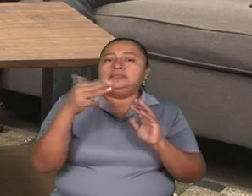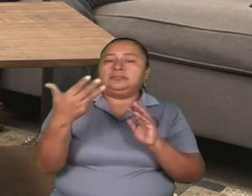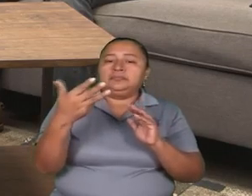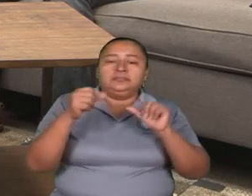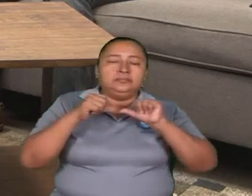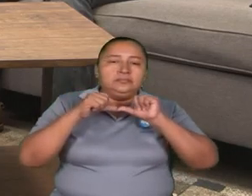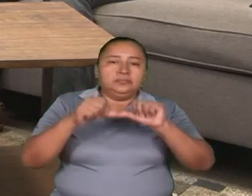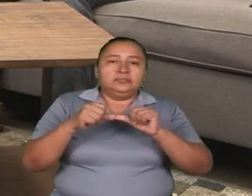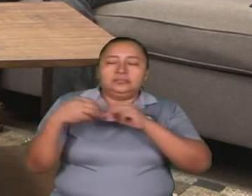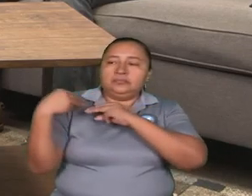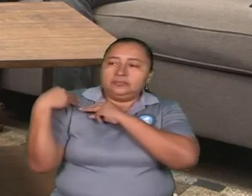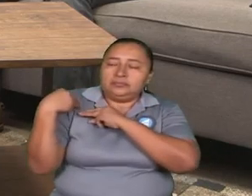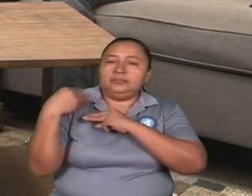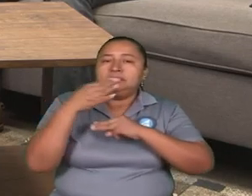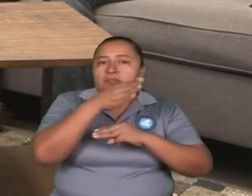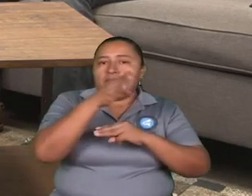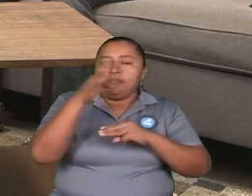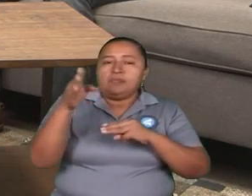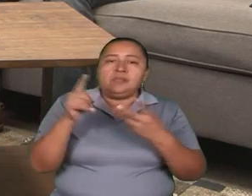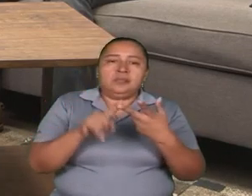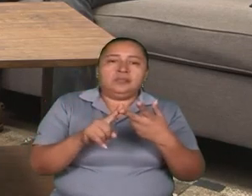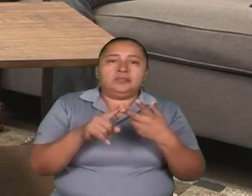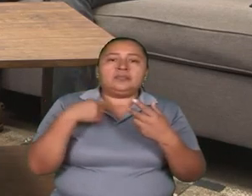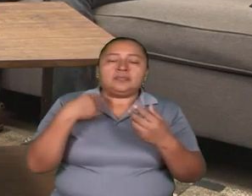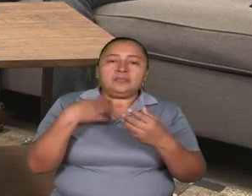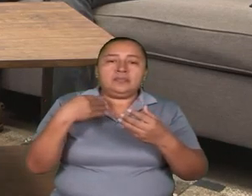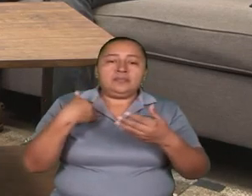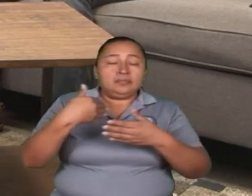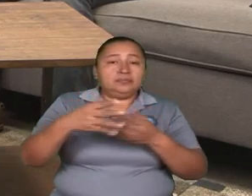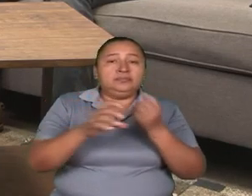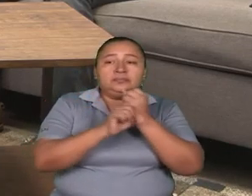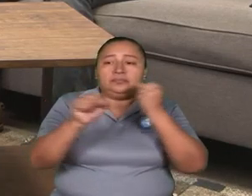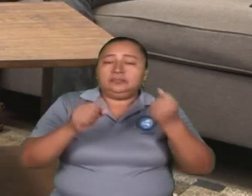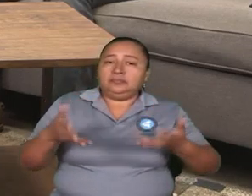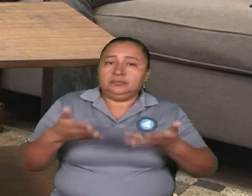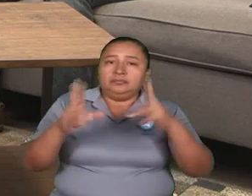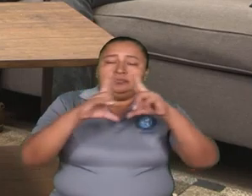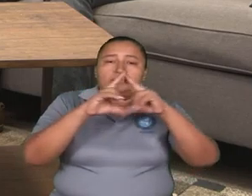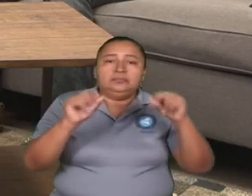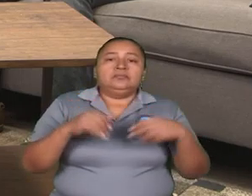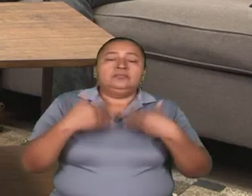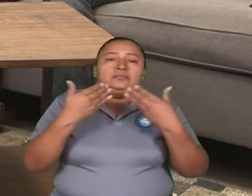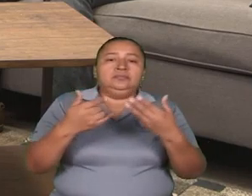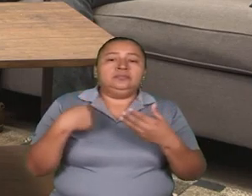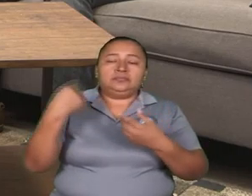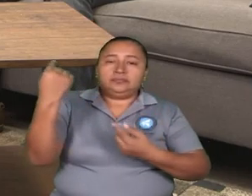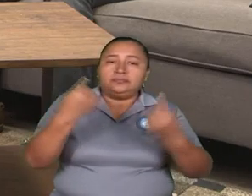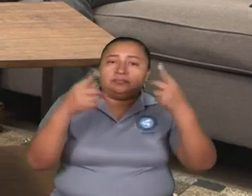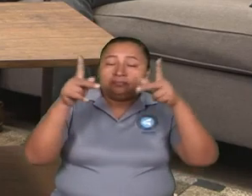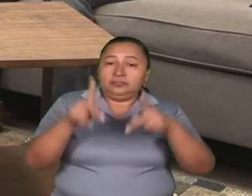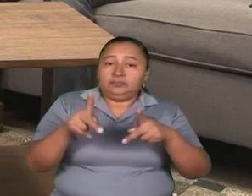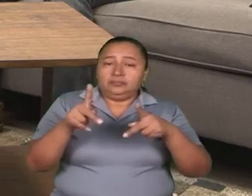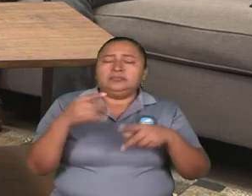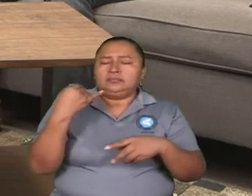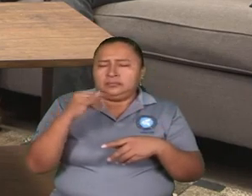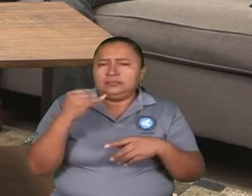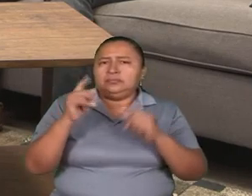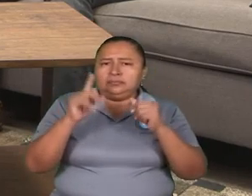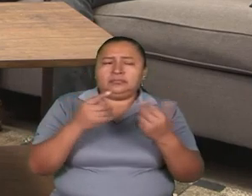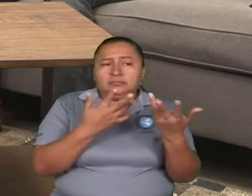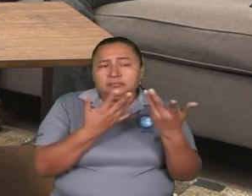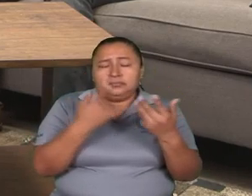Nicaragua. Hemos tenido a nuestra directora de promoción y mercadeo, a nuestra codirectora Anasha Campbell,